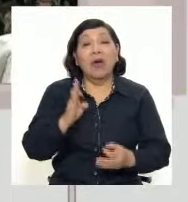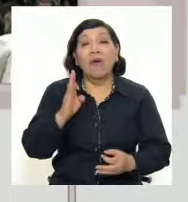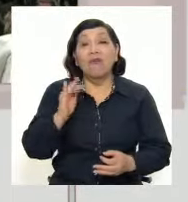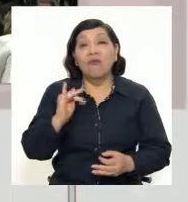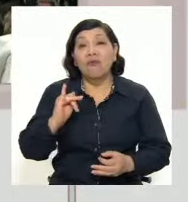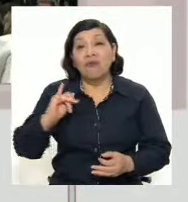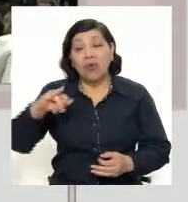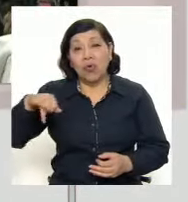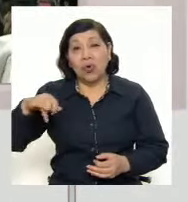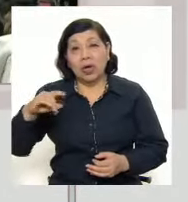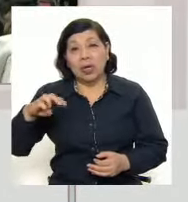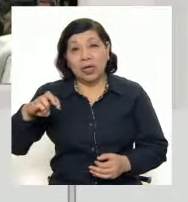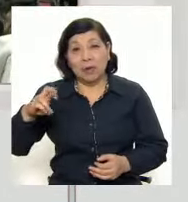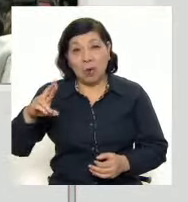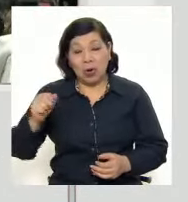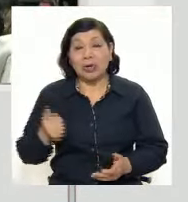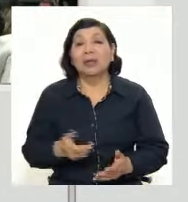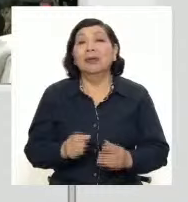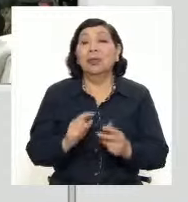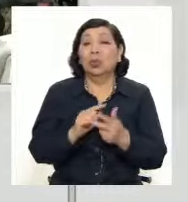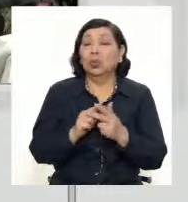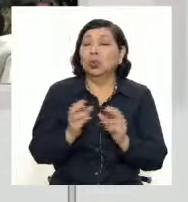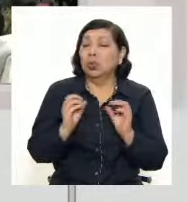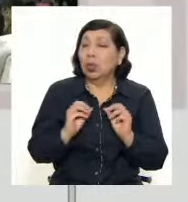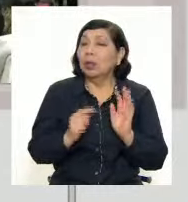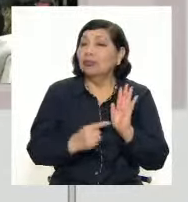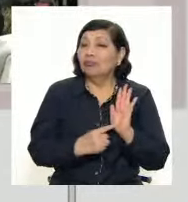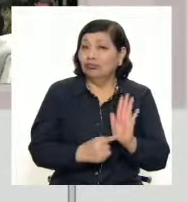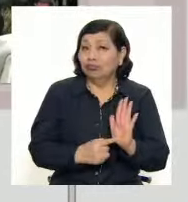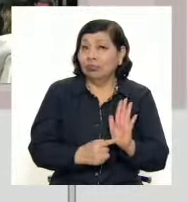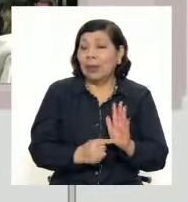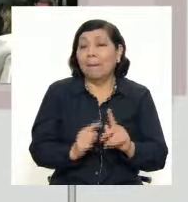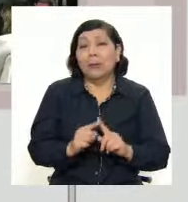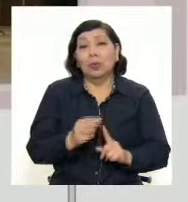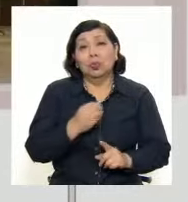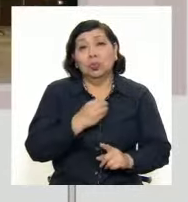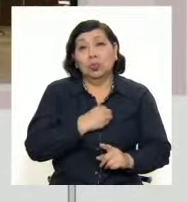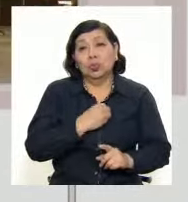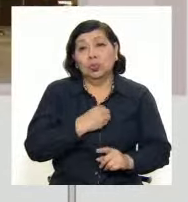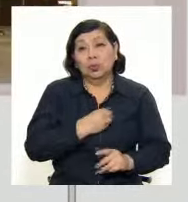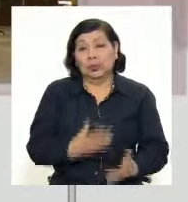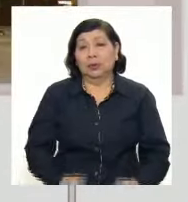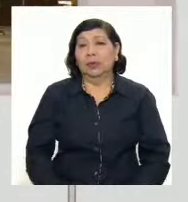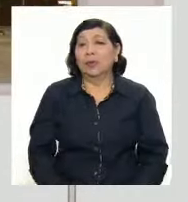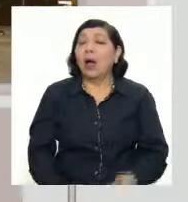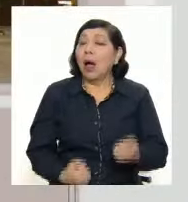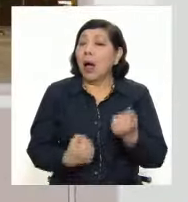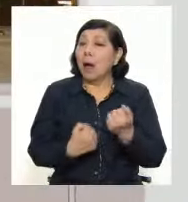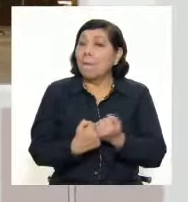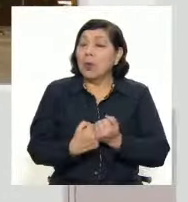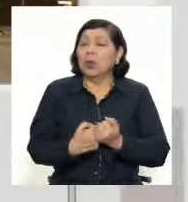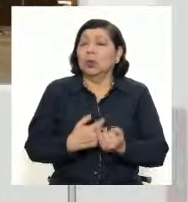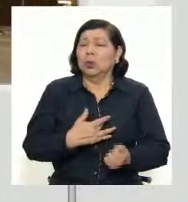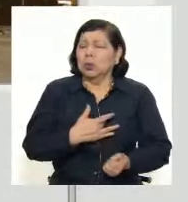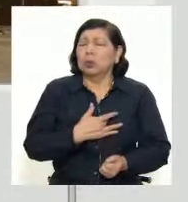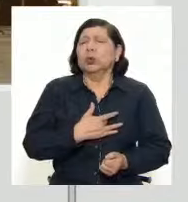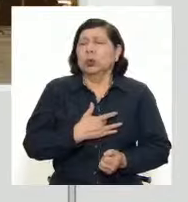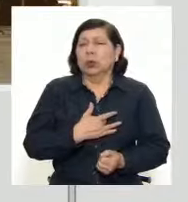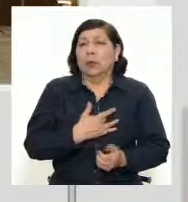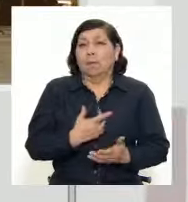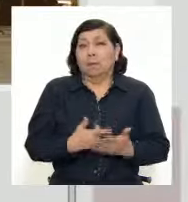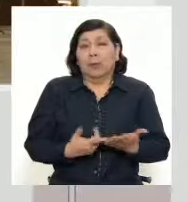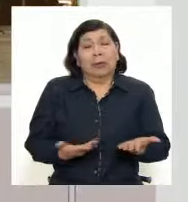Keiko, Kenji también son los que dijo que están presentes, expresarle el respaldo emocional en estos momentos,